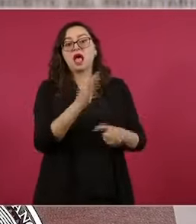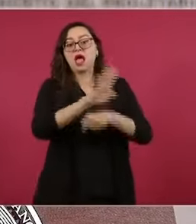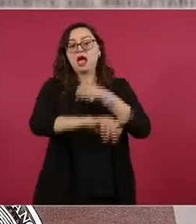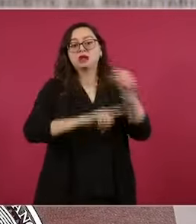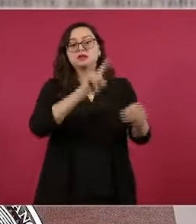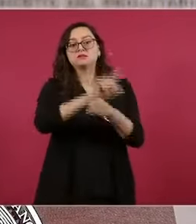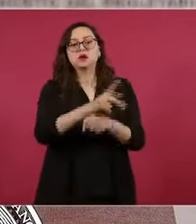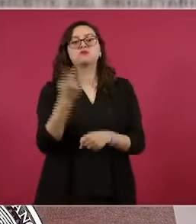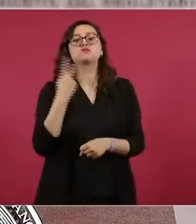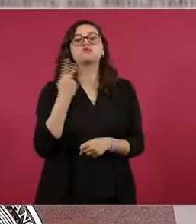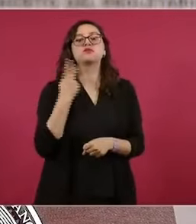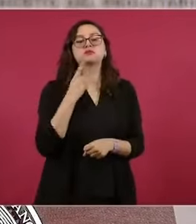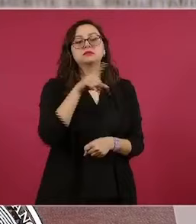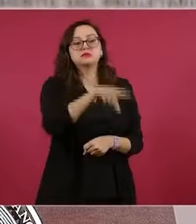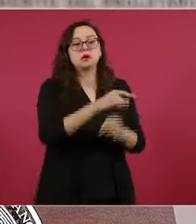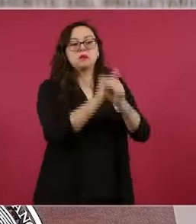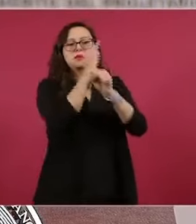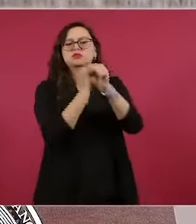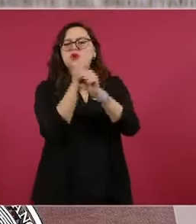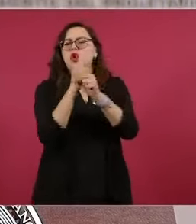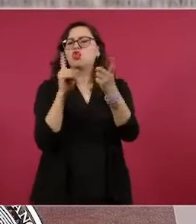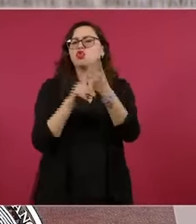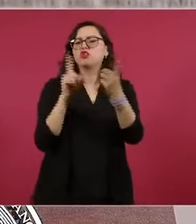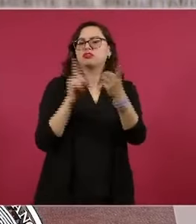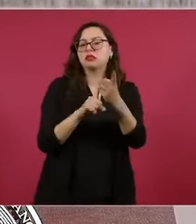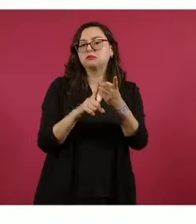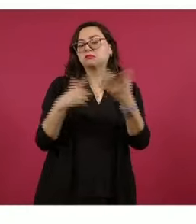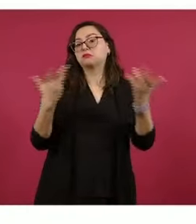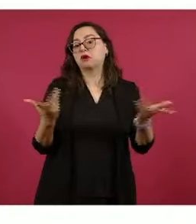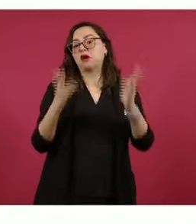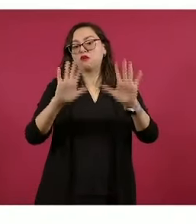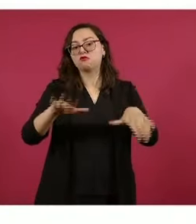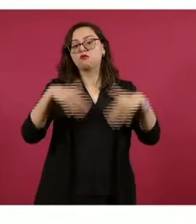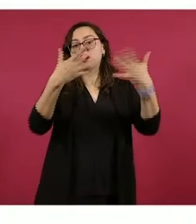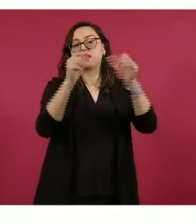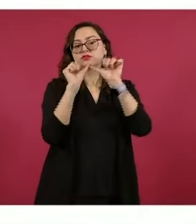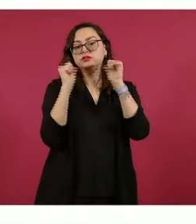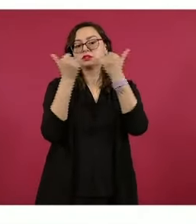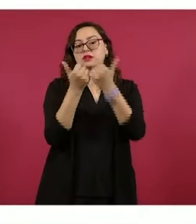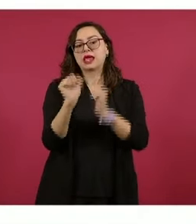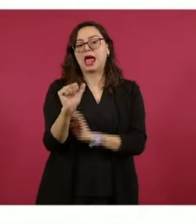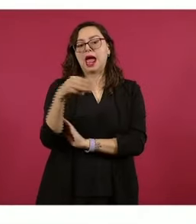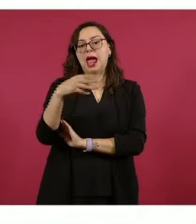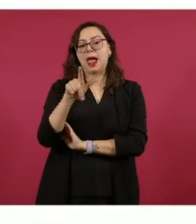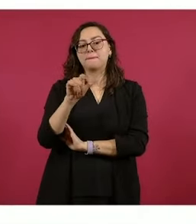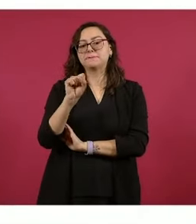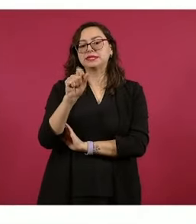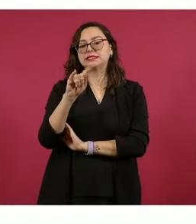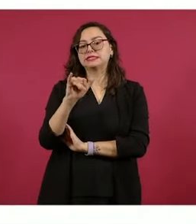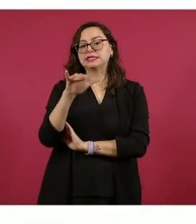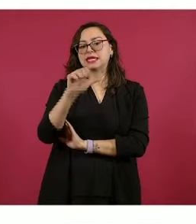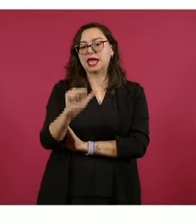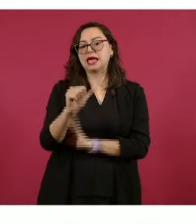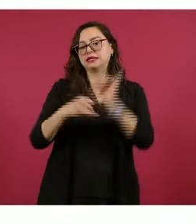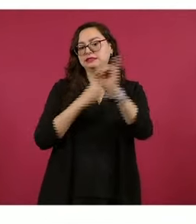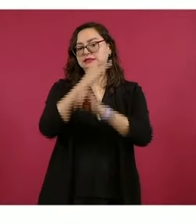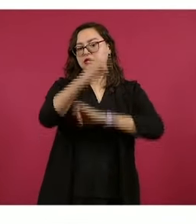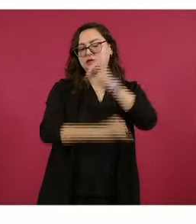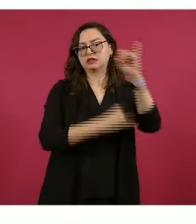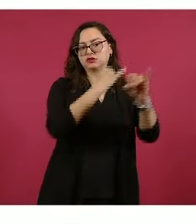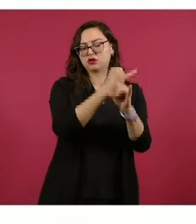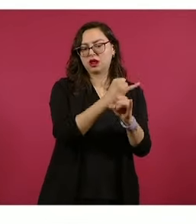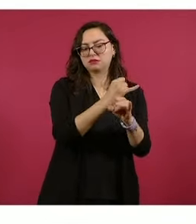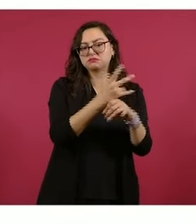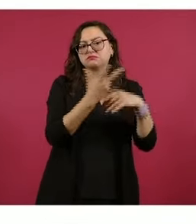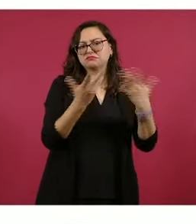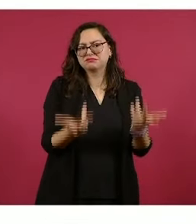ahí ya llamaba sospecha, porque esta organización está financiada por Estados Unidos y ya en esta sección hemos